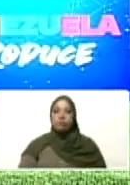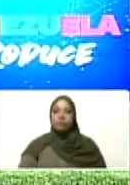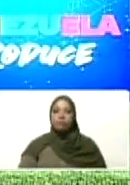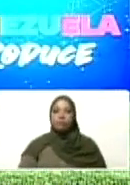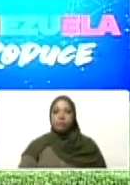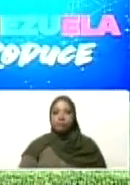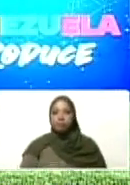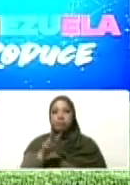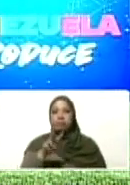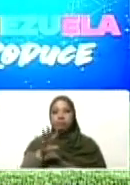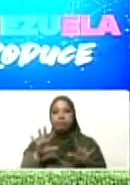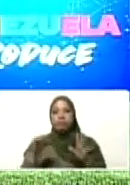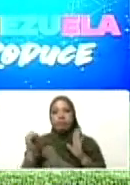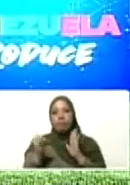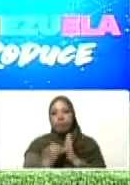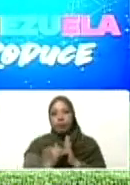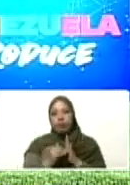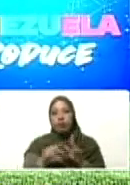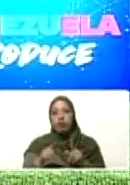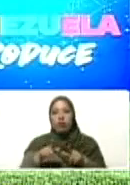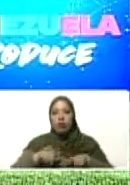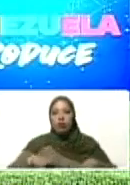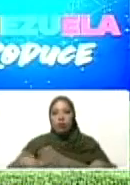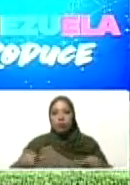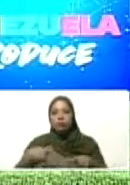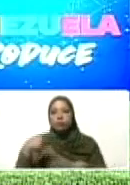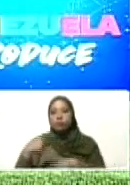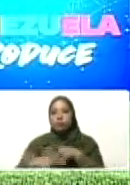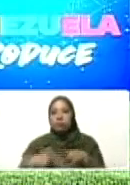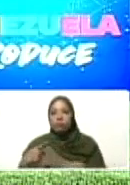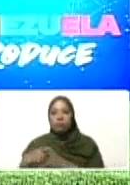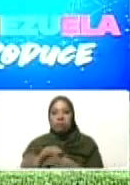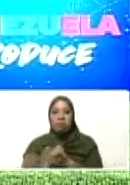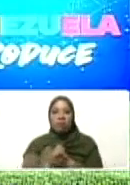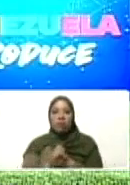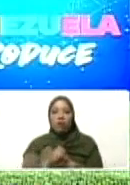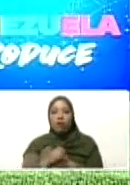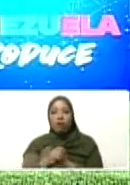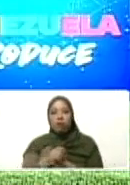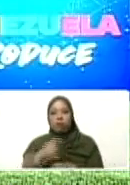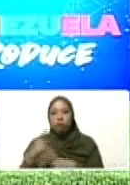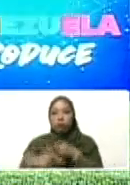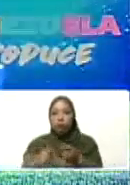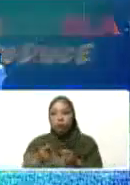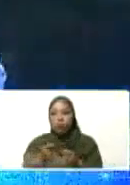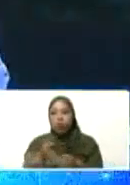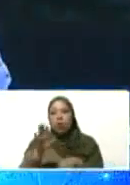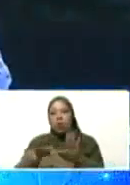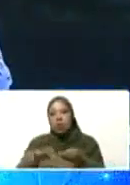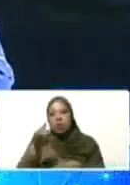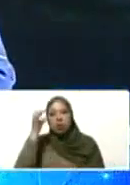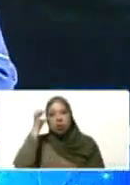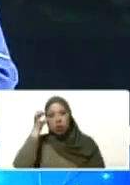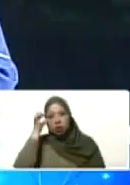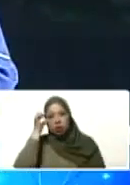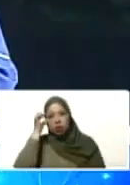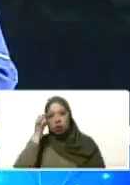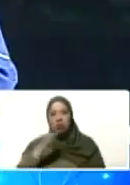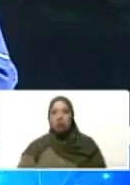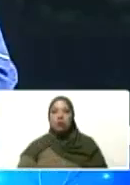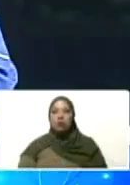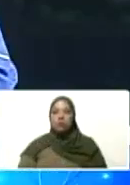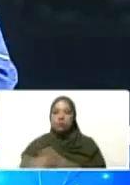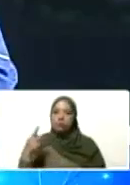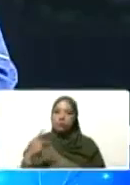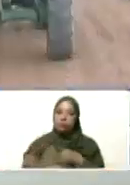estas 25.000 hectáreas de producción de soya. Ya en 15 días comienzan a recoger parte de la